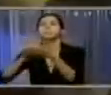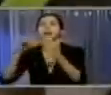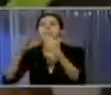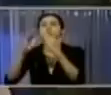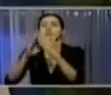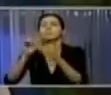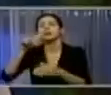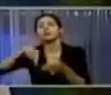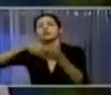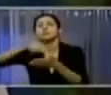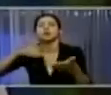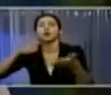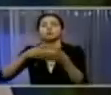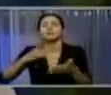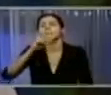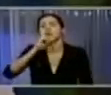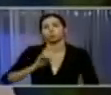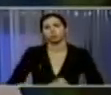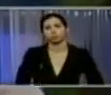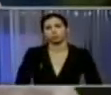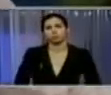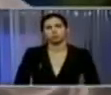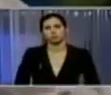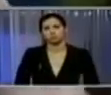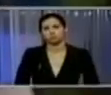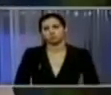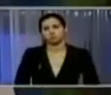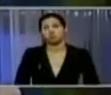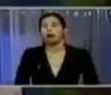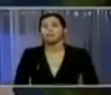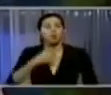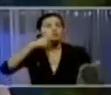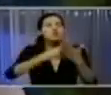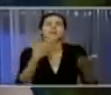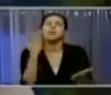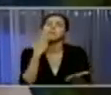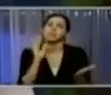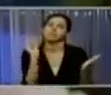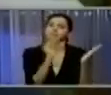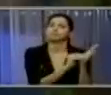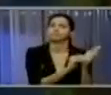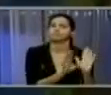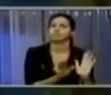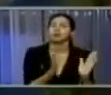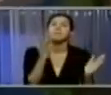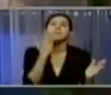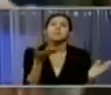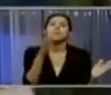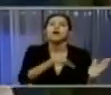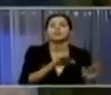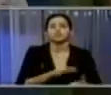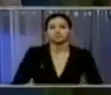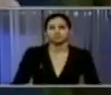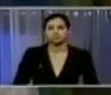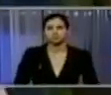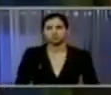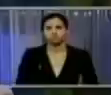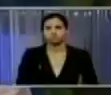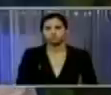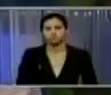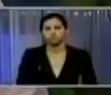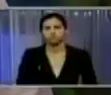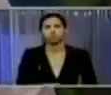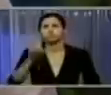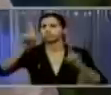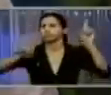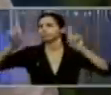Pero pusieron a firmar a tu querida madre al final. Por allá también hay una mujer y por aquí hay otra.